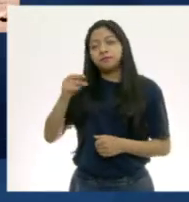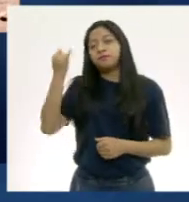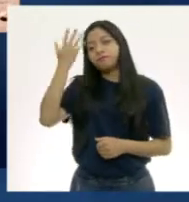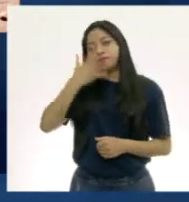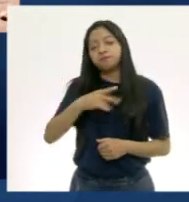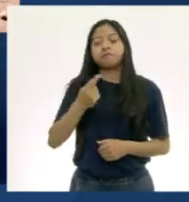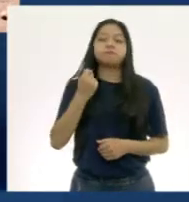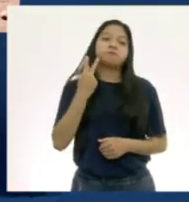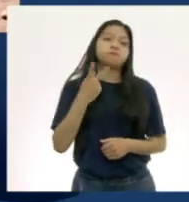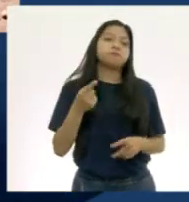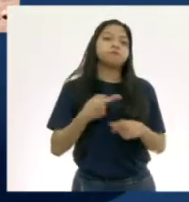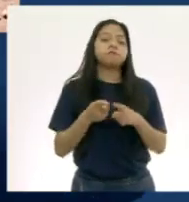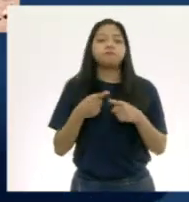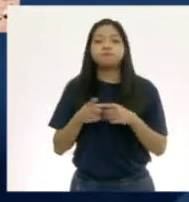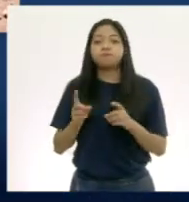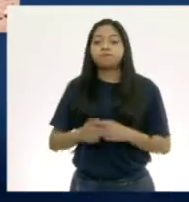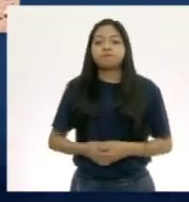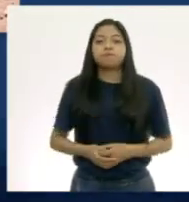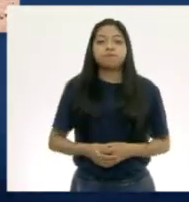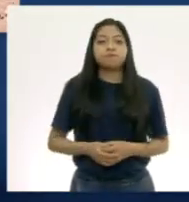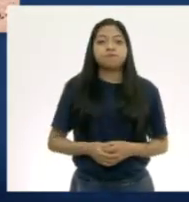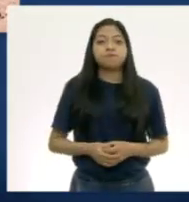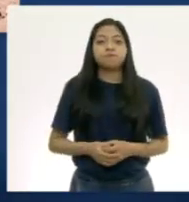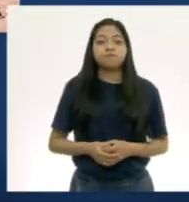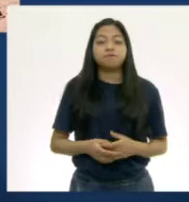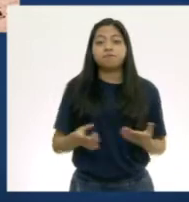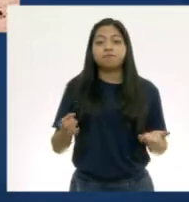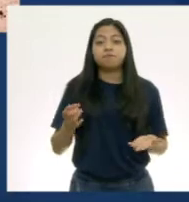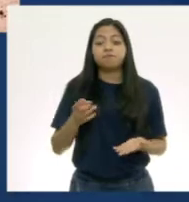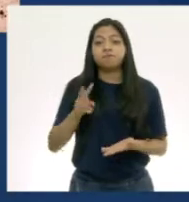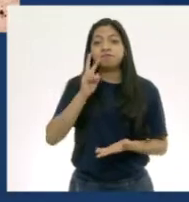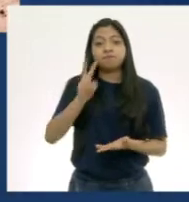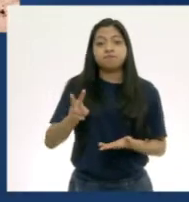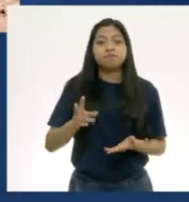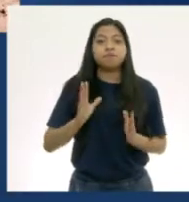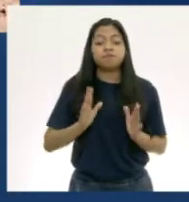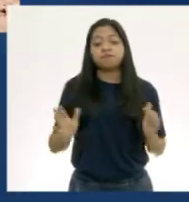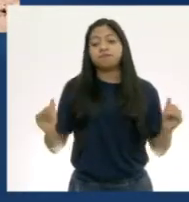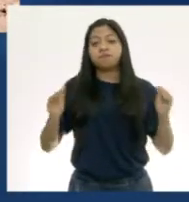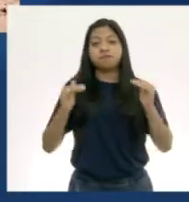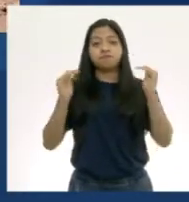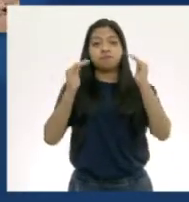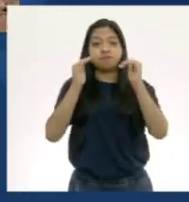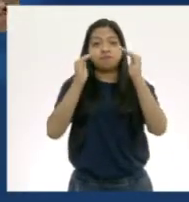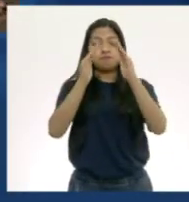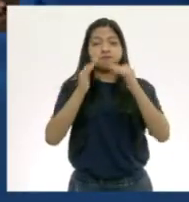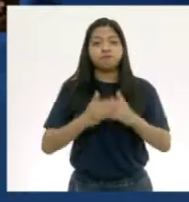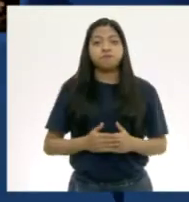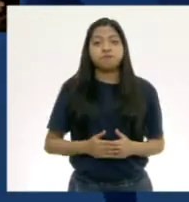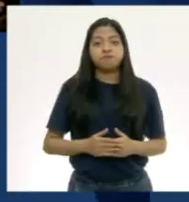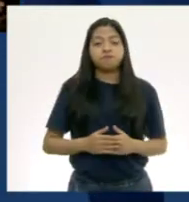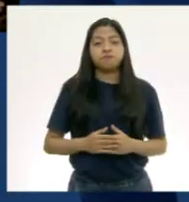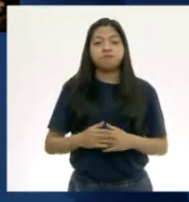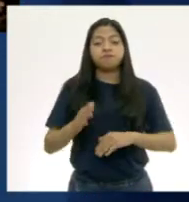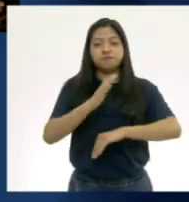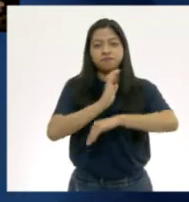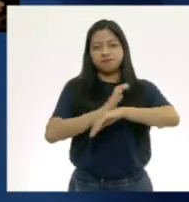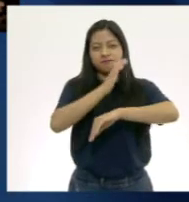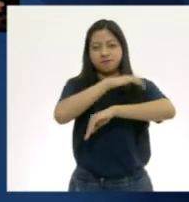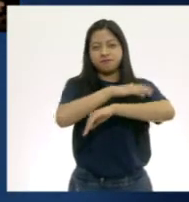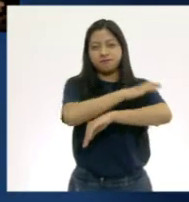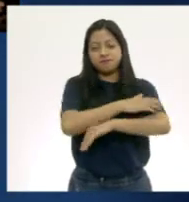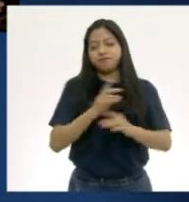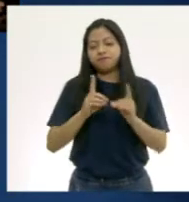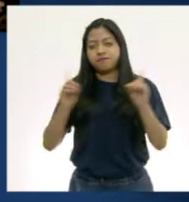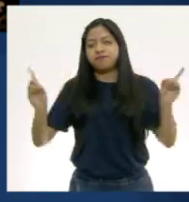en la televisión, en otros lados, es casi arquetípico que vemos las pirámides, los camellos y el desierto, ¿no? Entonces nos quedamos